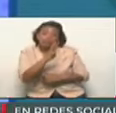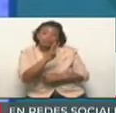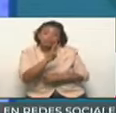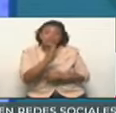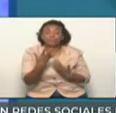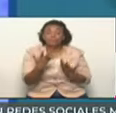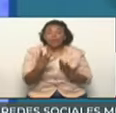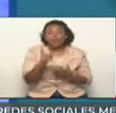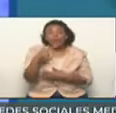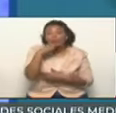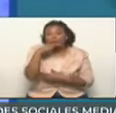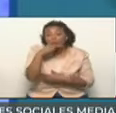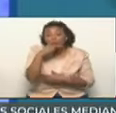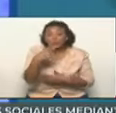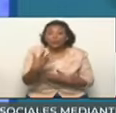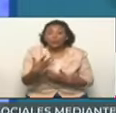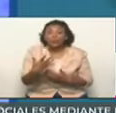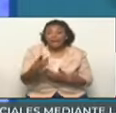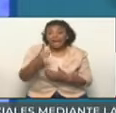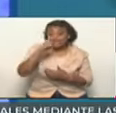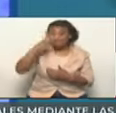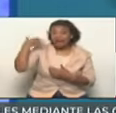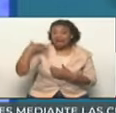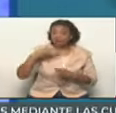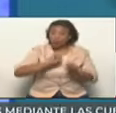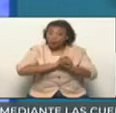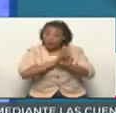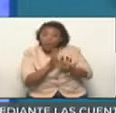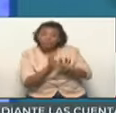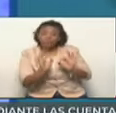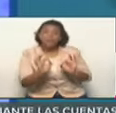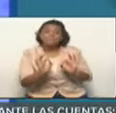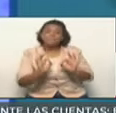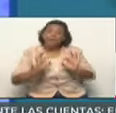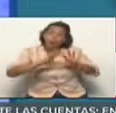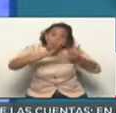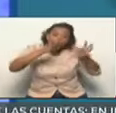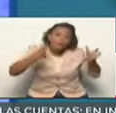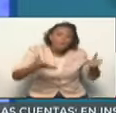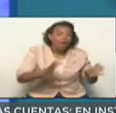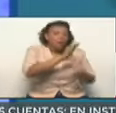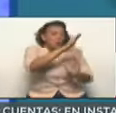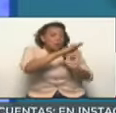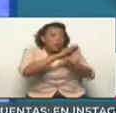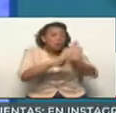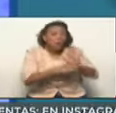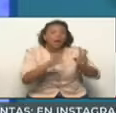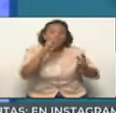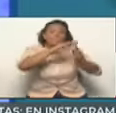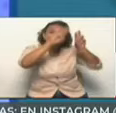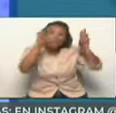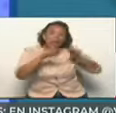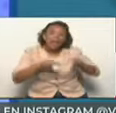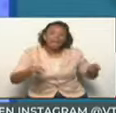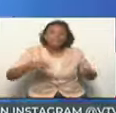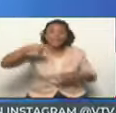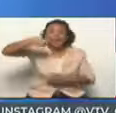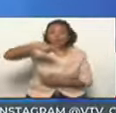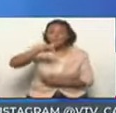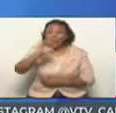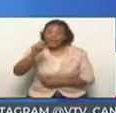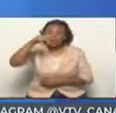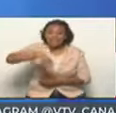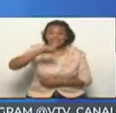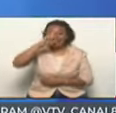14 de octubre, se inauguró el Complejo Cultural Museo Abuelos Cuecas. Excelente, vale.